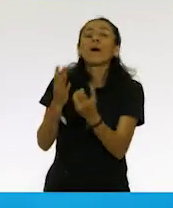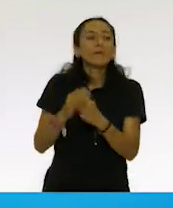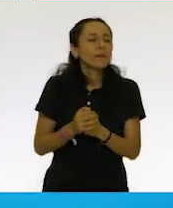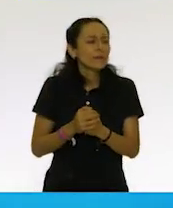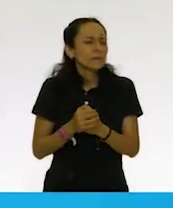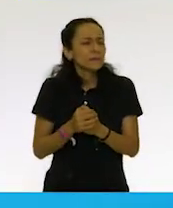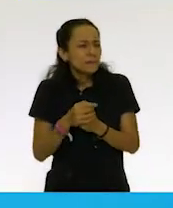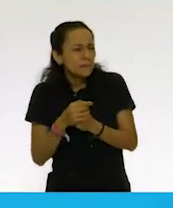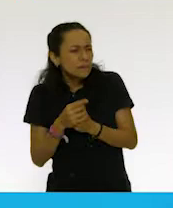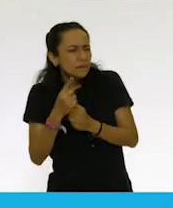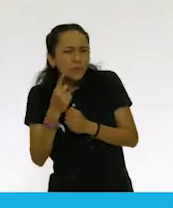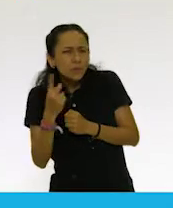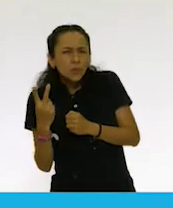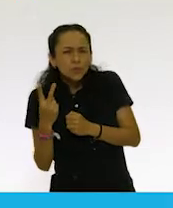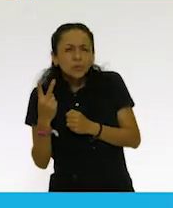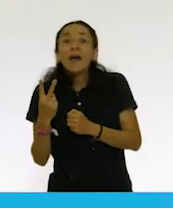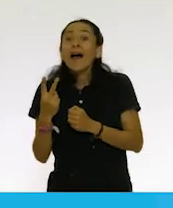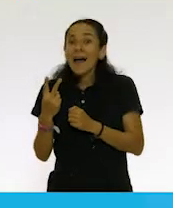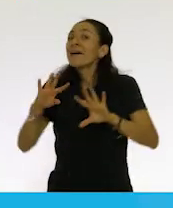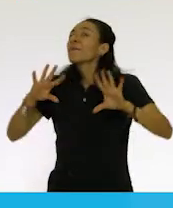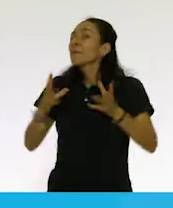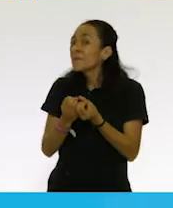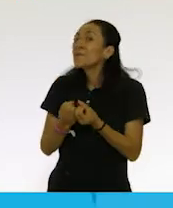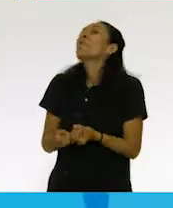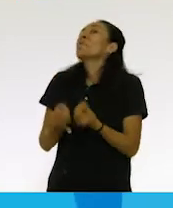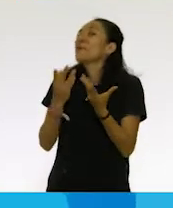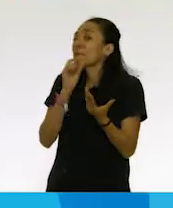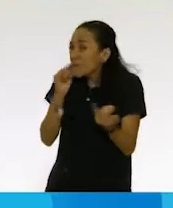1, 2 ovejas nada más. Si las juntamos, también nos da...